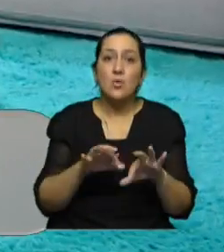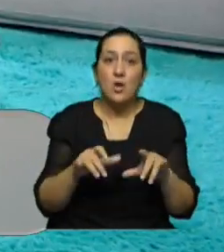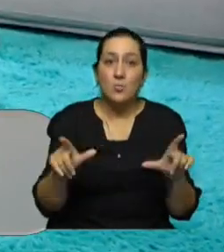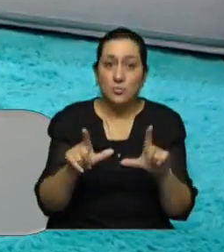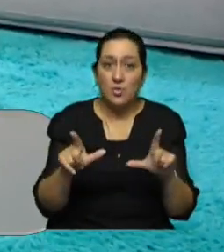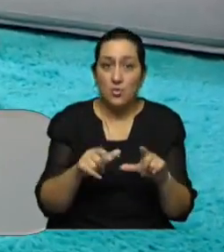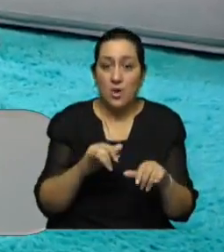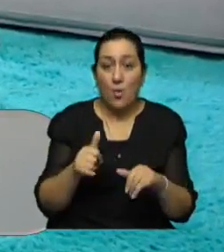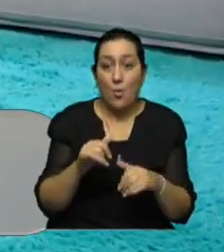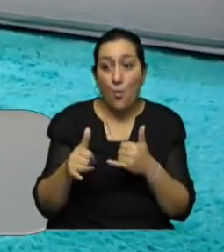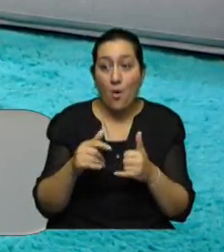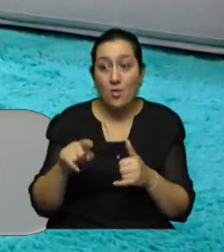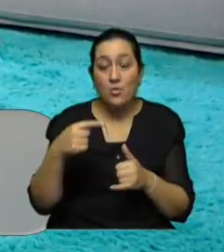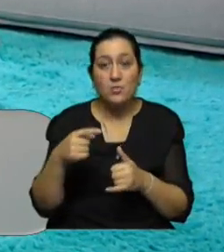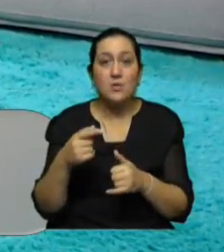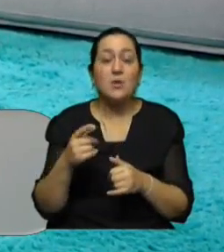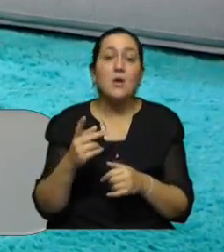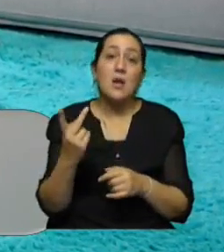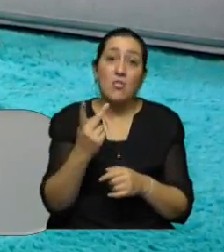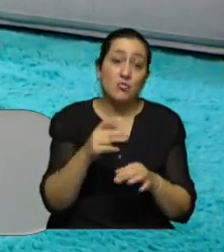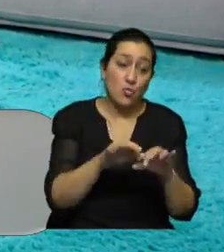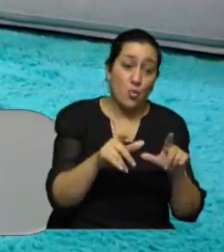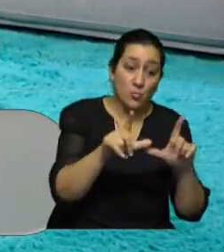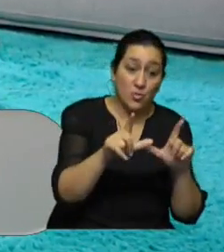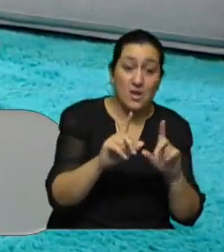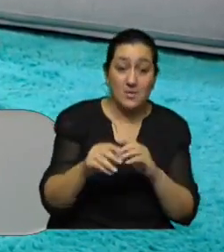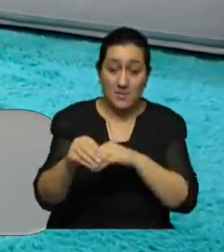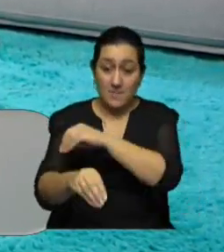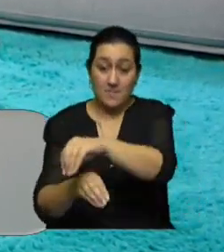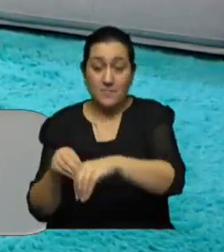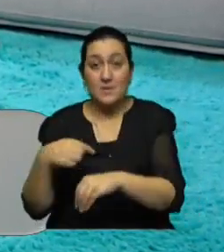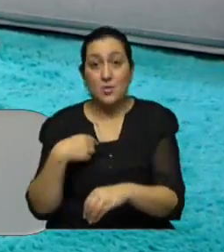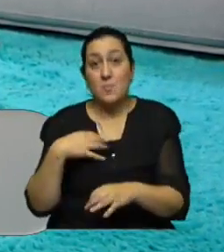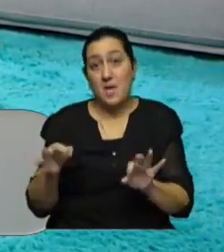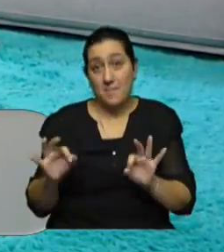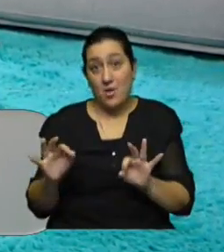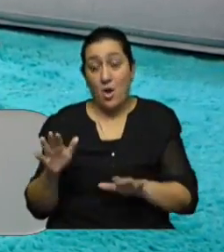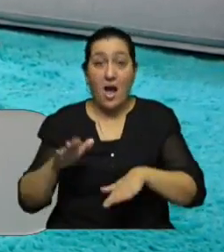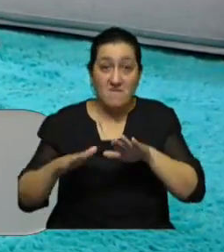con alguien? Con la computadora y con un tablero. Y a veces sí, por ejemplo, yo tengo un hermano y a veces...